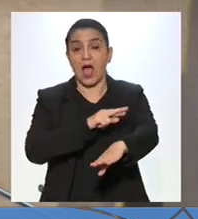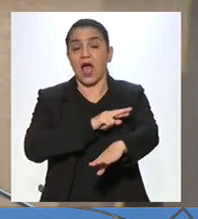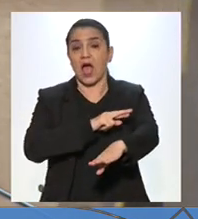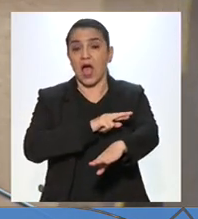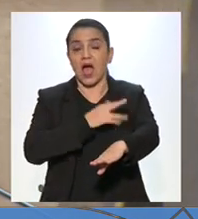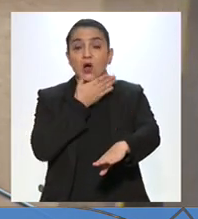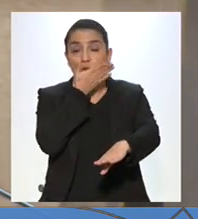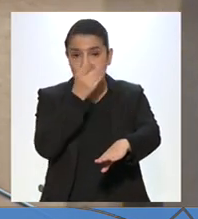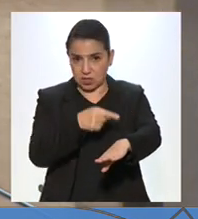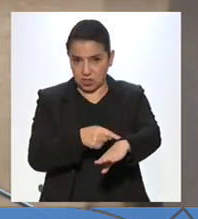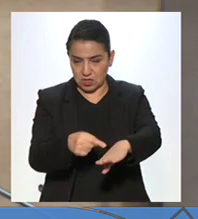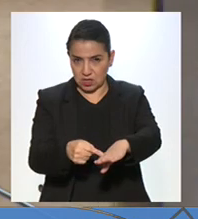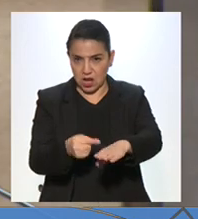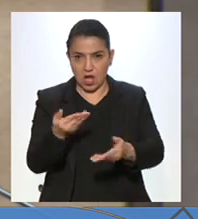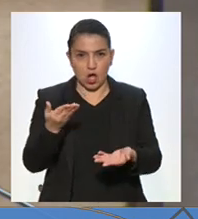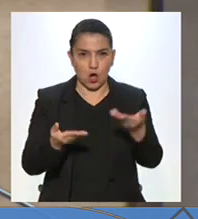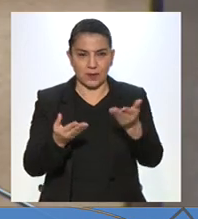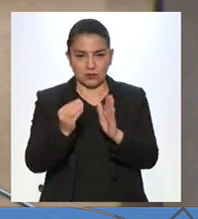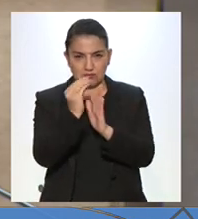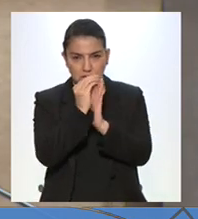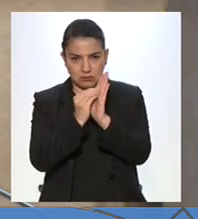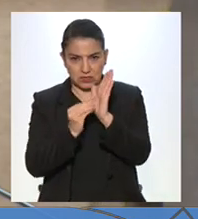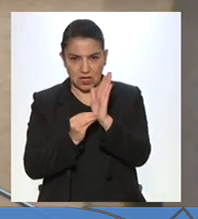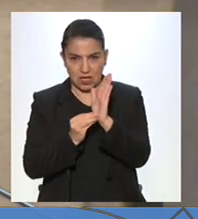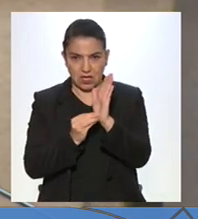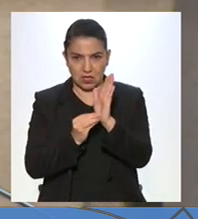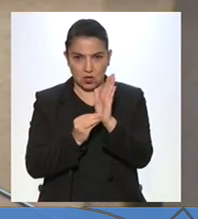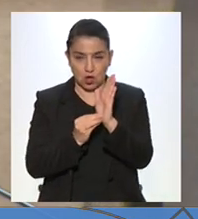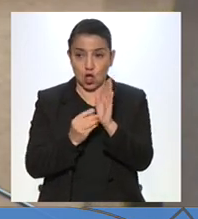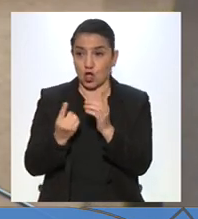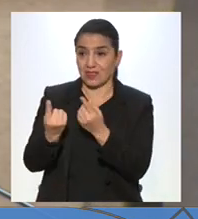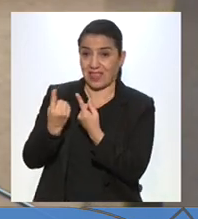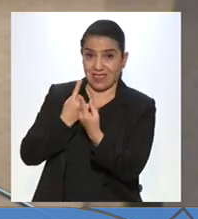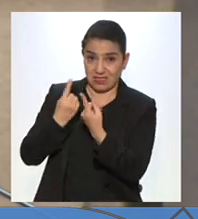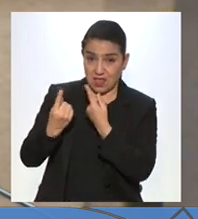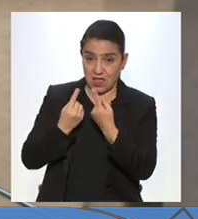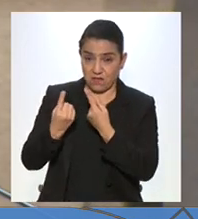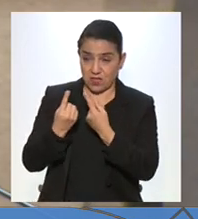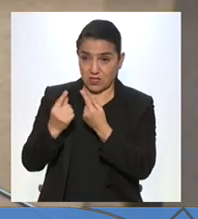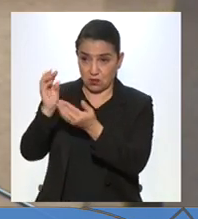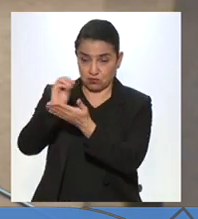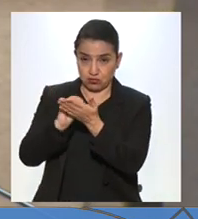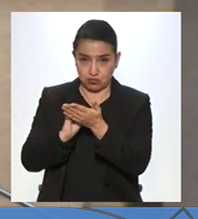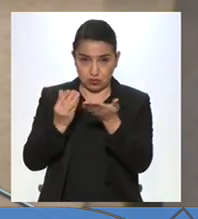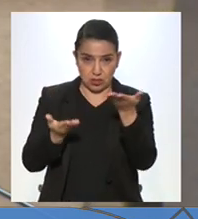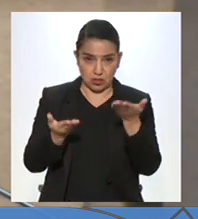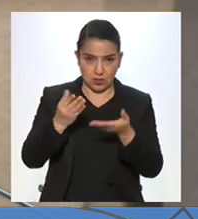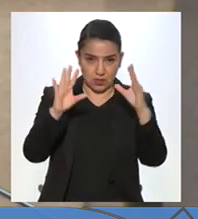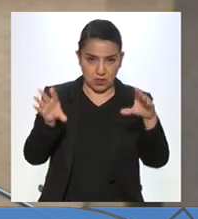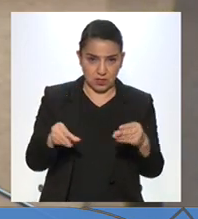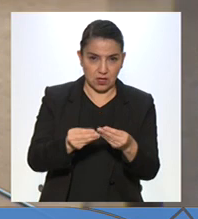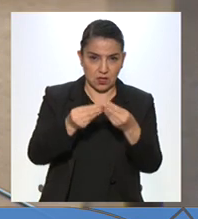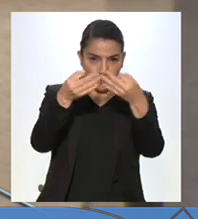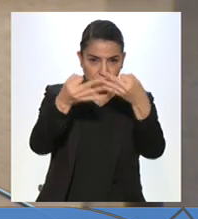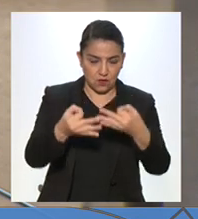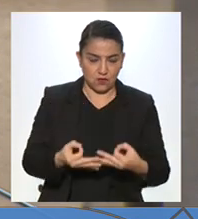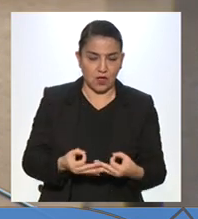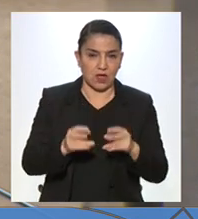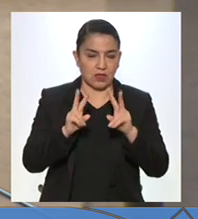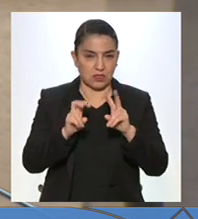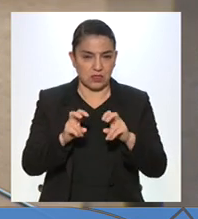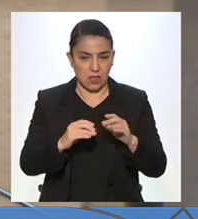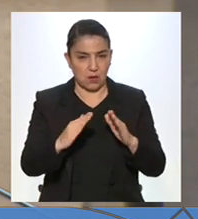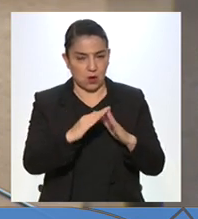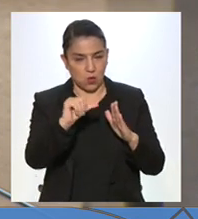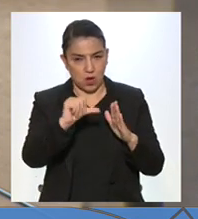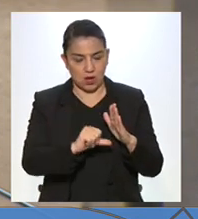por la combinación de los datos que recogemos con las entrevistas que hacemos como parte del informe de percepciones de negocios, es que, aparte del tema de las